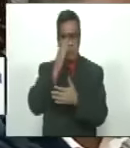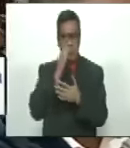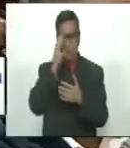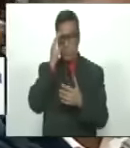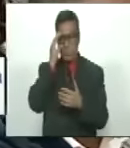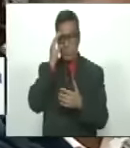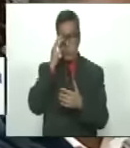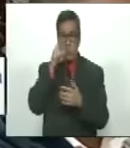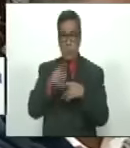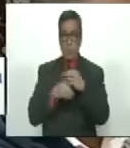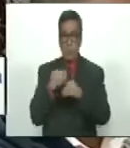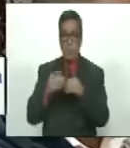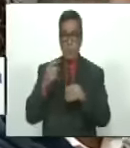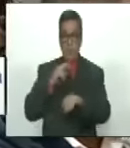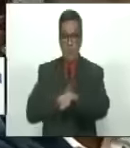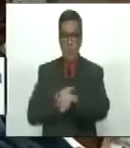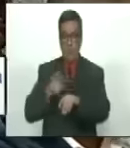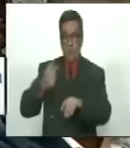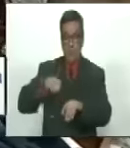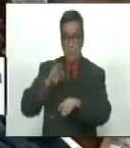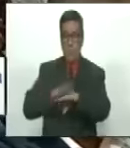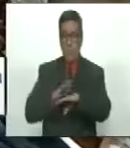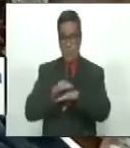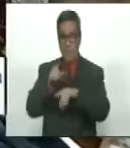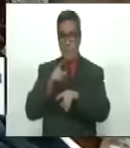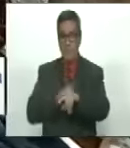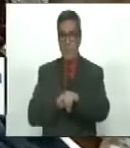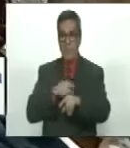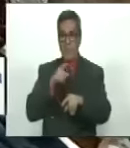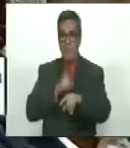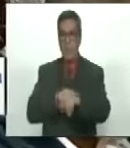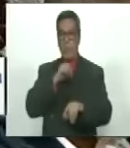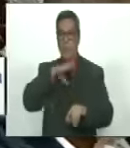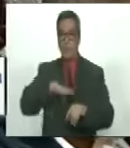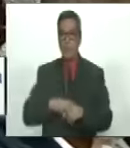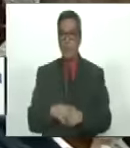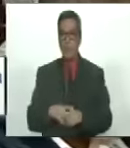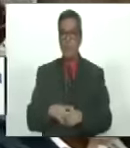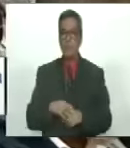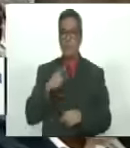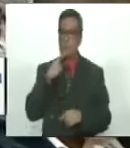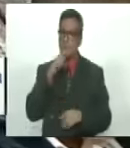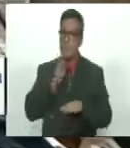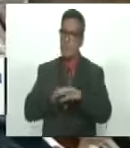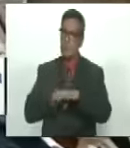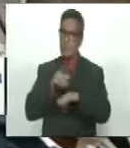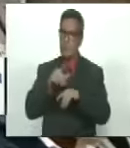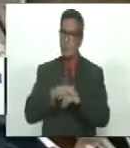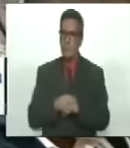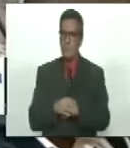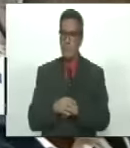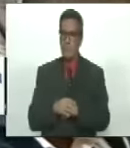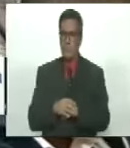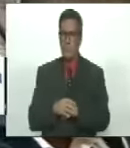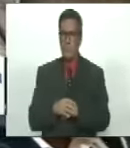de la convulsión que existía en ese momento histórico. Bueno, resulta